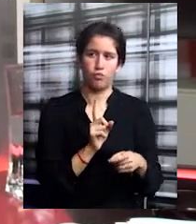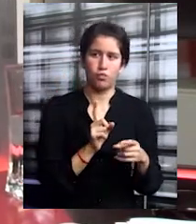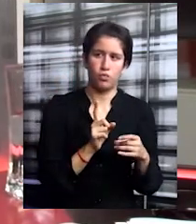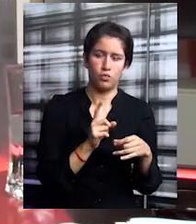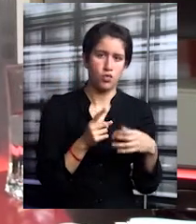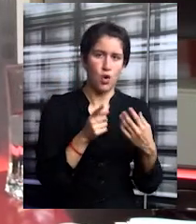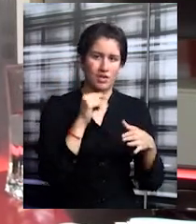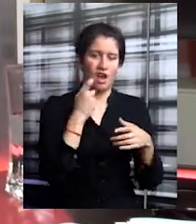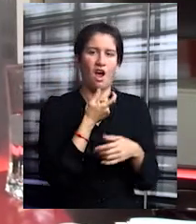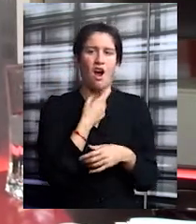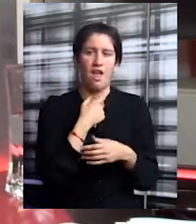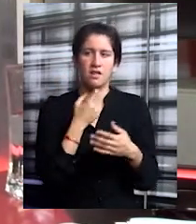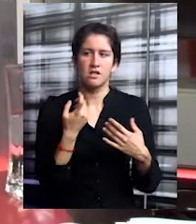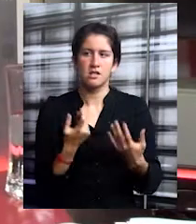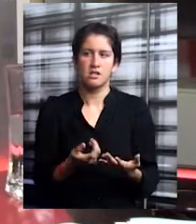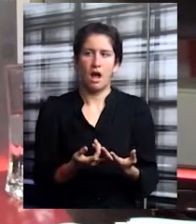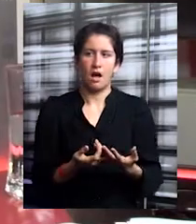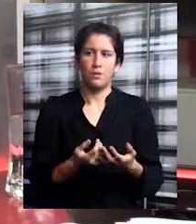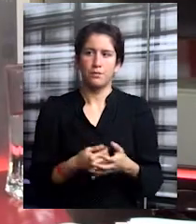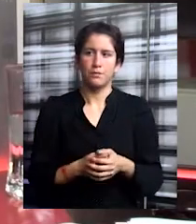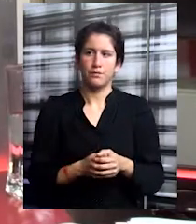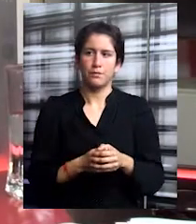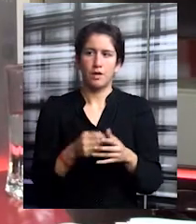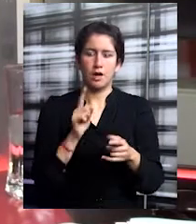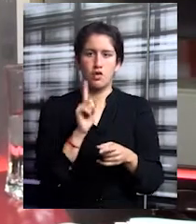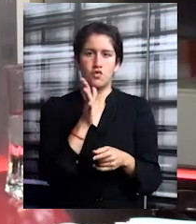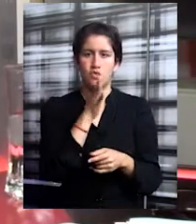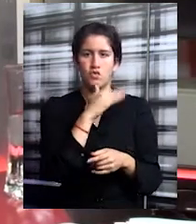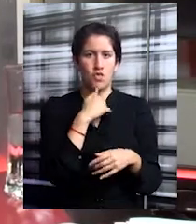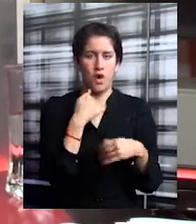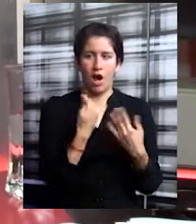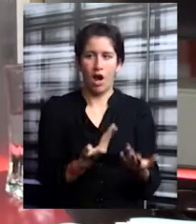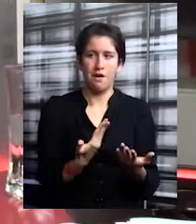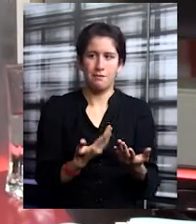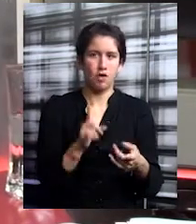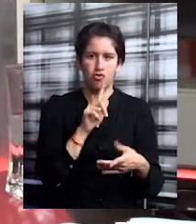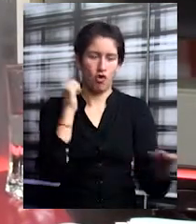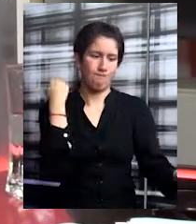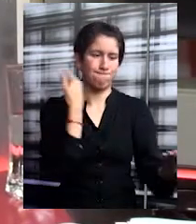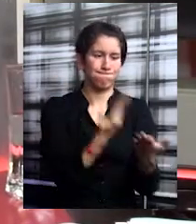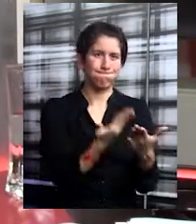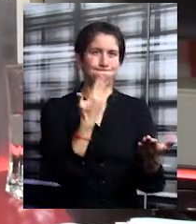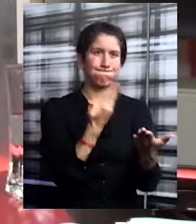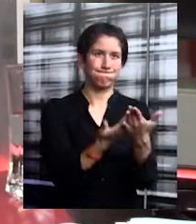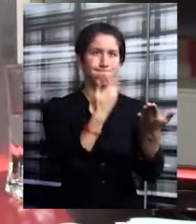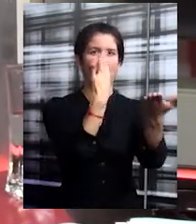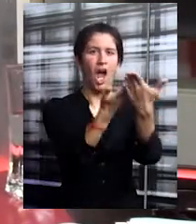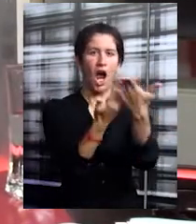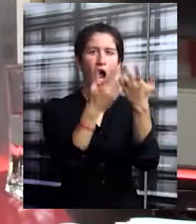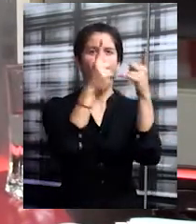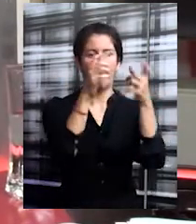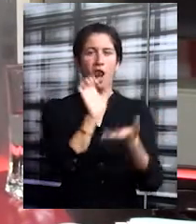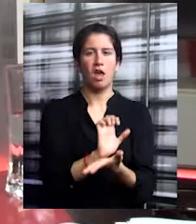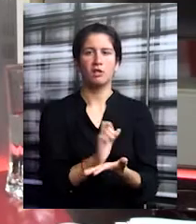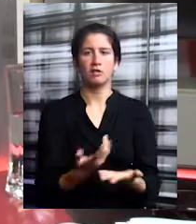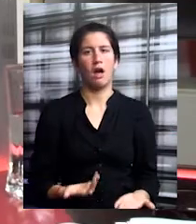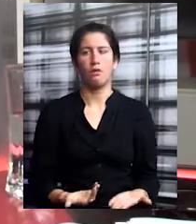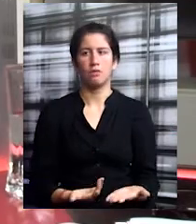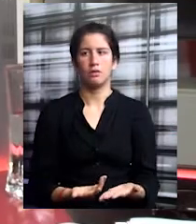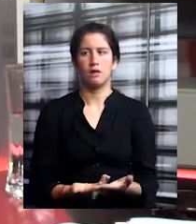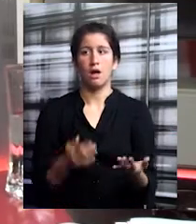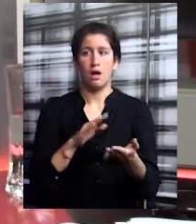entonces, como no están garantizados, no existen, no son reclamables al Estado. ¿Y cuáles son esos derechos? Derecho a la salud, derecho a la